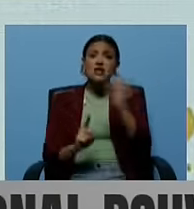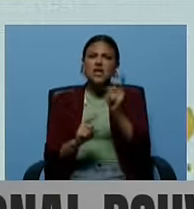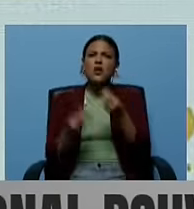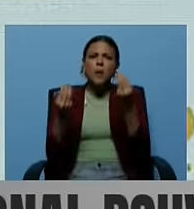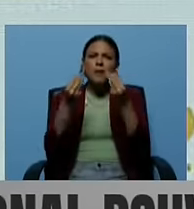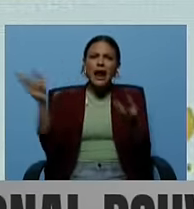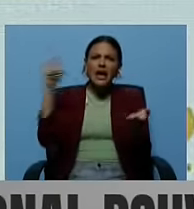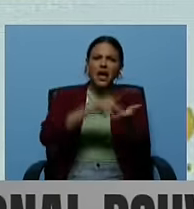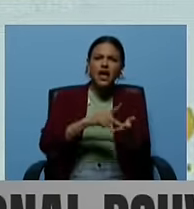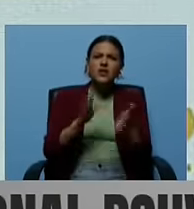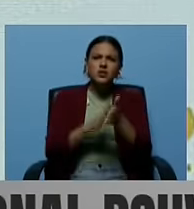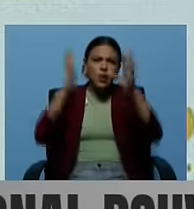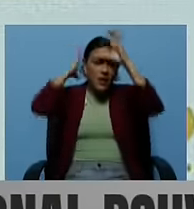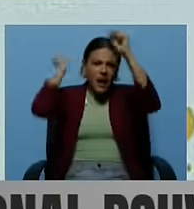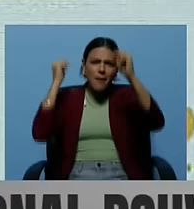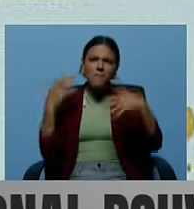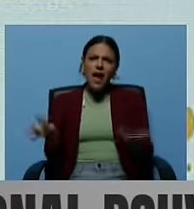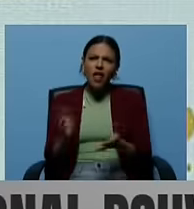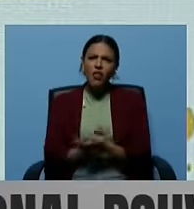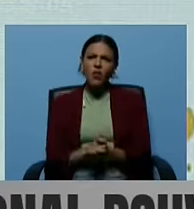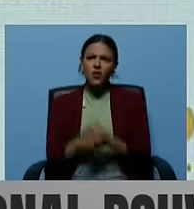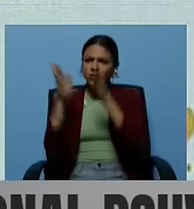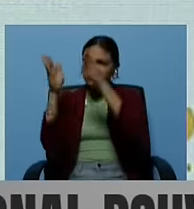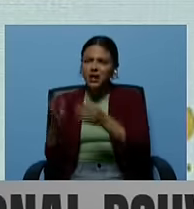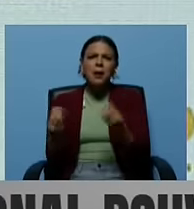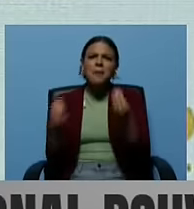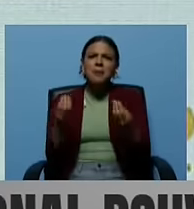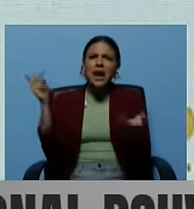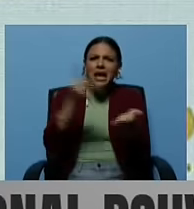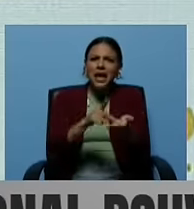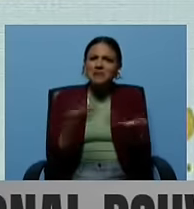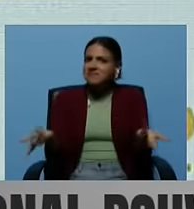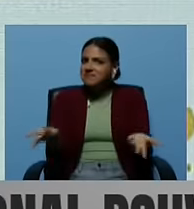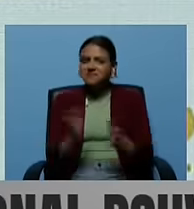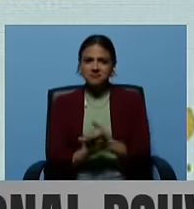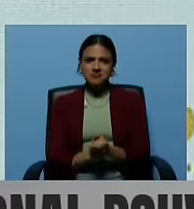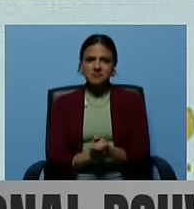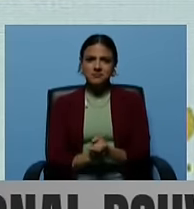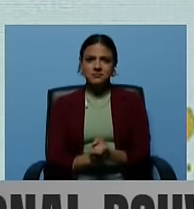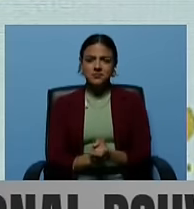embajadores. Si no, no manden embajadores.